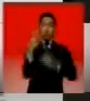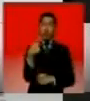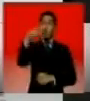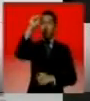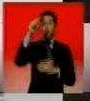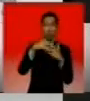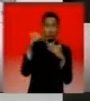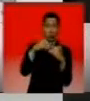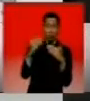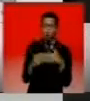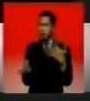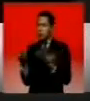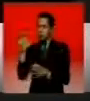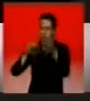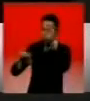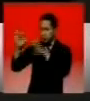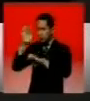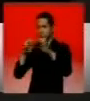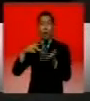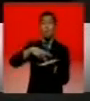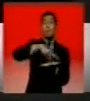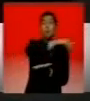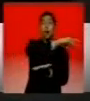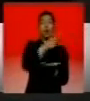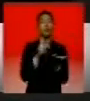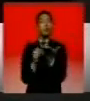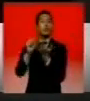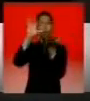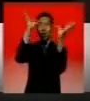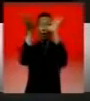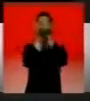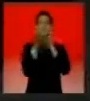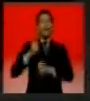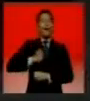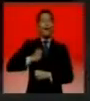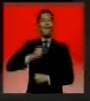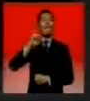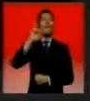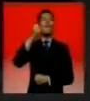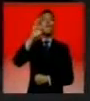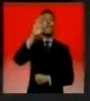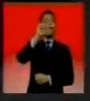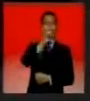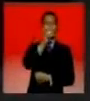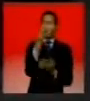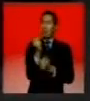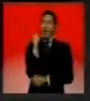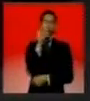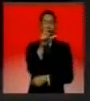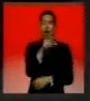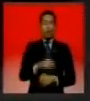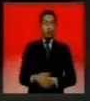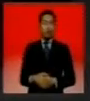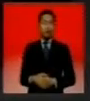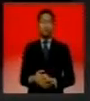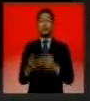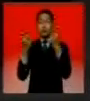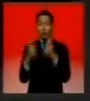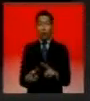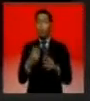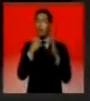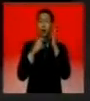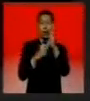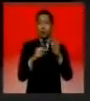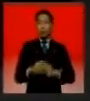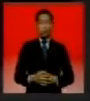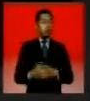48.220.391 dólares pagados por el Ministerio del Ambiente al ISFA. Señala que en la transferencia de bienes inmuebles entre